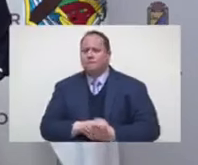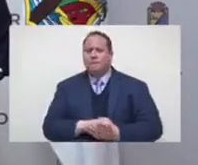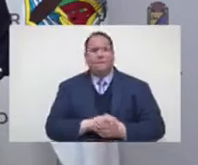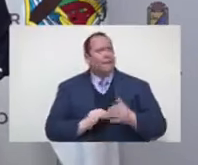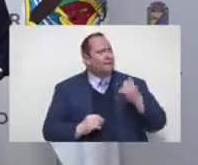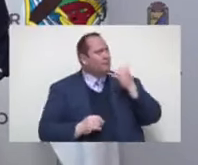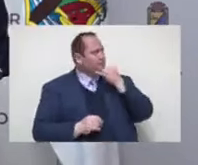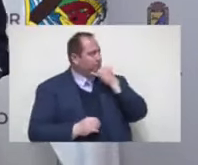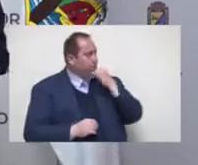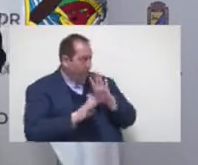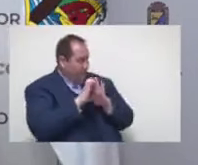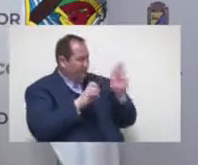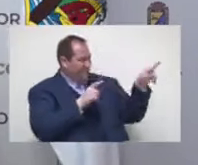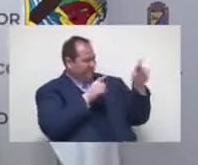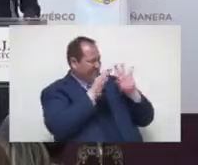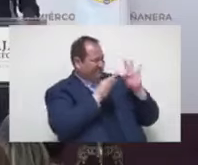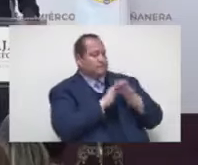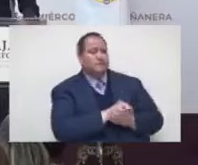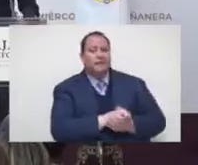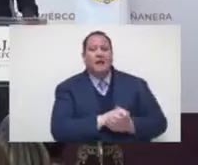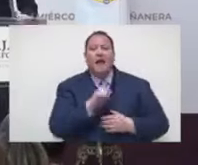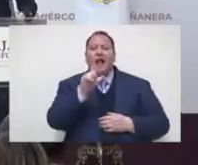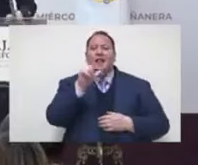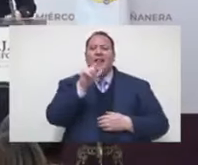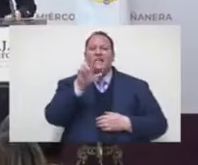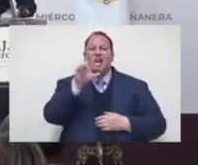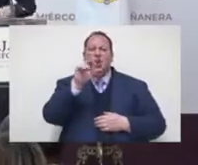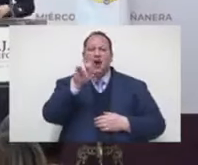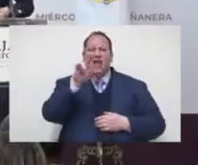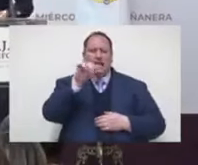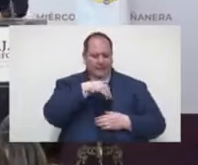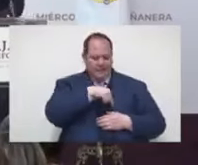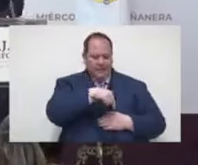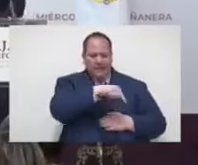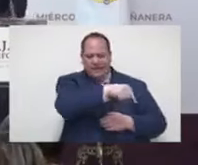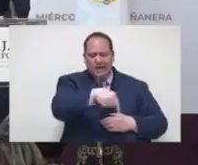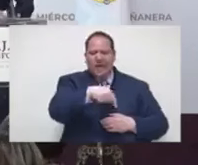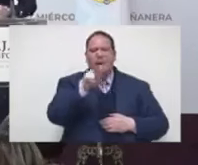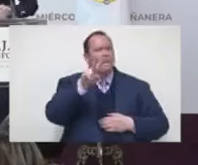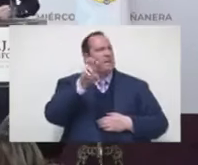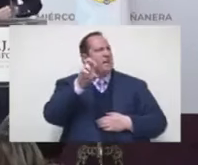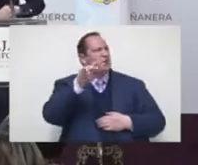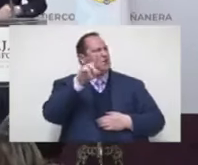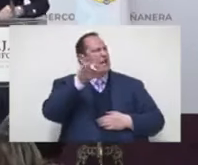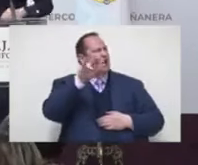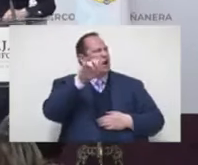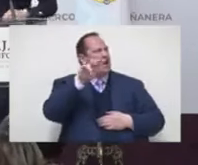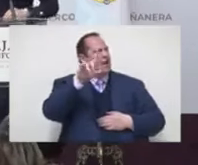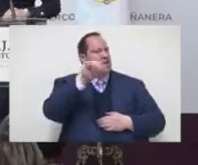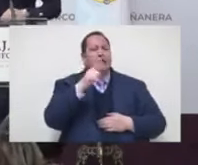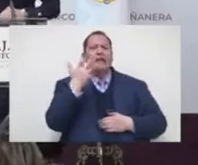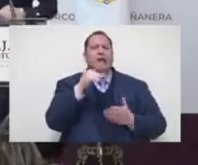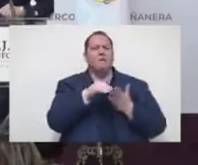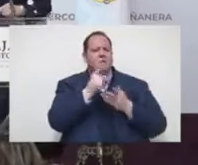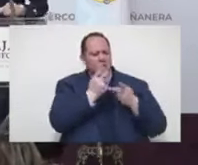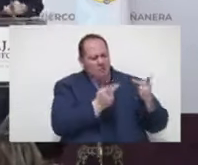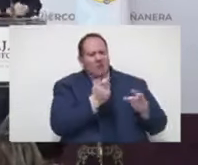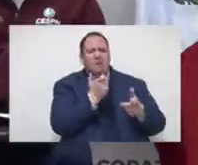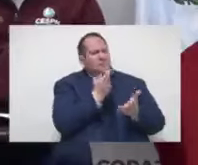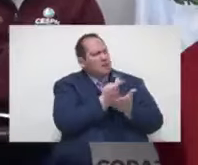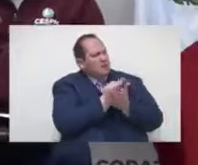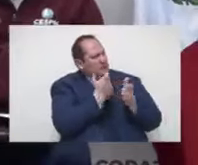Perdón, ahí mismo, por ejemplo, que comentas en el Lázaro Cárdenas y Venustiano Carranza, traemos una inversión creo que de 10 millones de pesos de un pluvial, de continuar